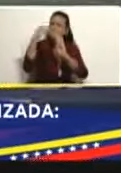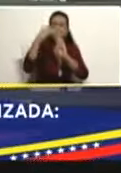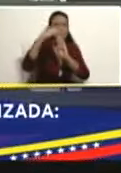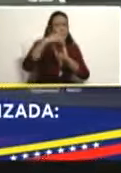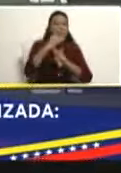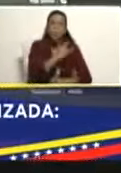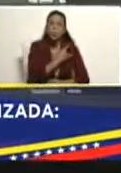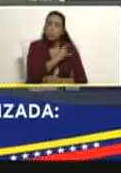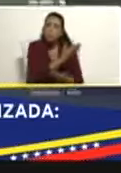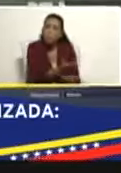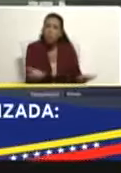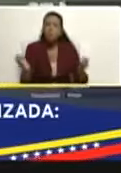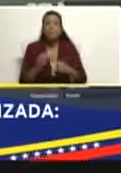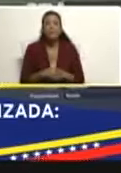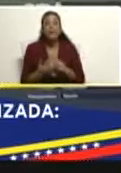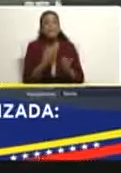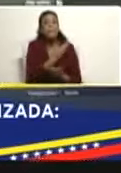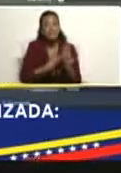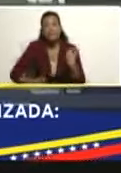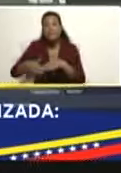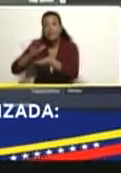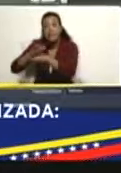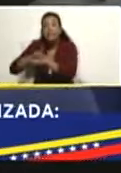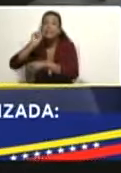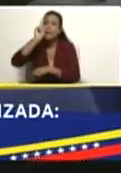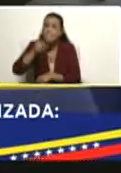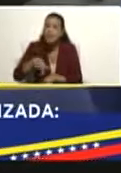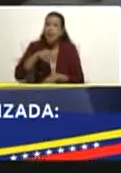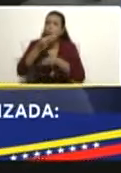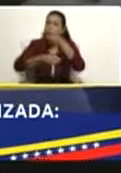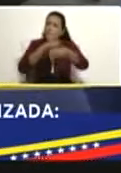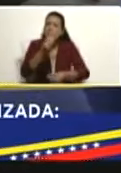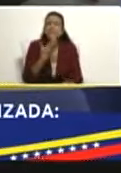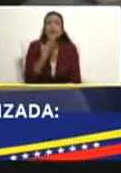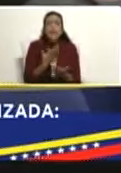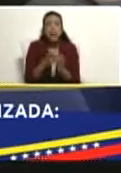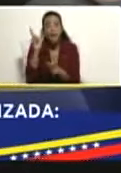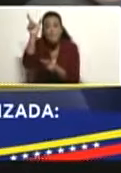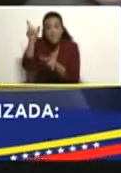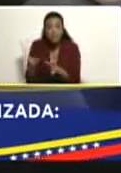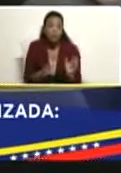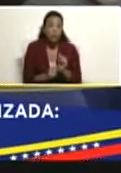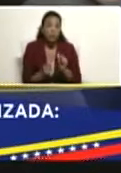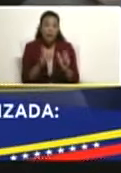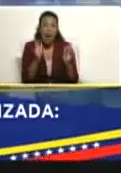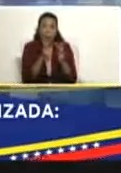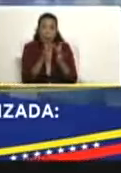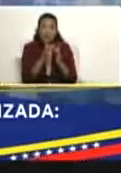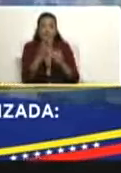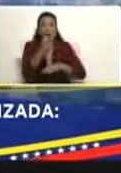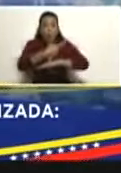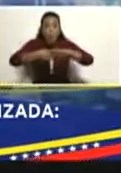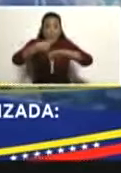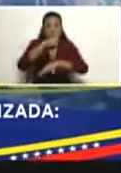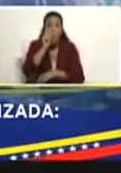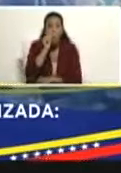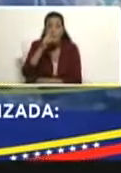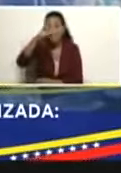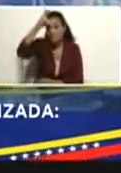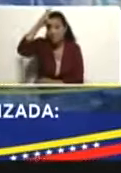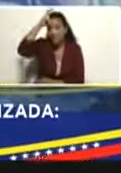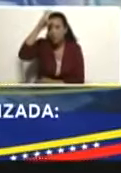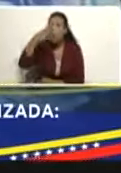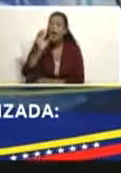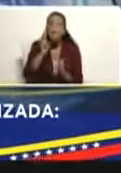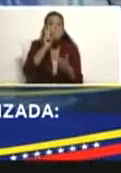nuestras universidades, presidente. De modo que, bueno, yo le quiero dar también la palabra, por supuesto, al gobernador y me encantaría que